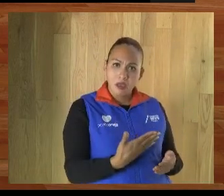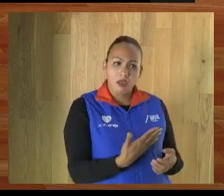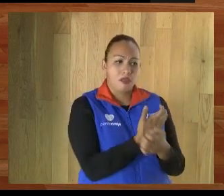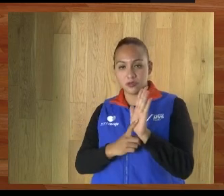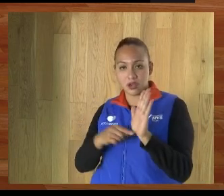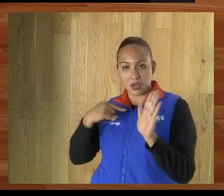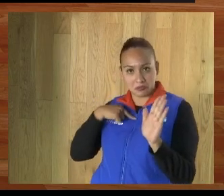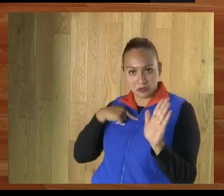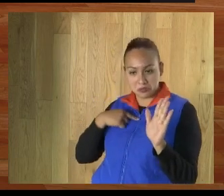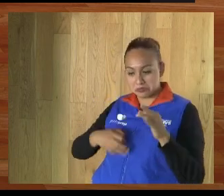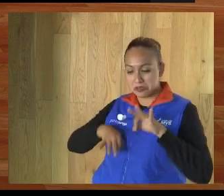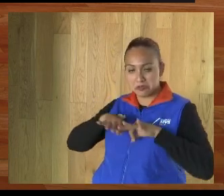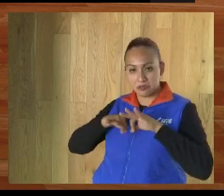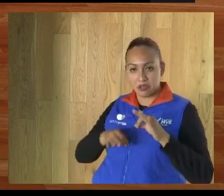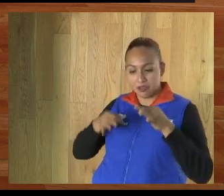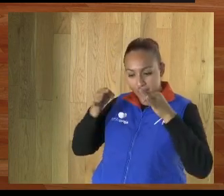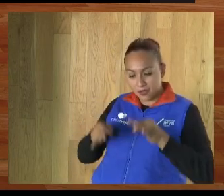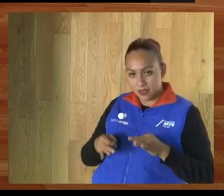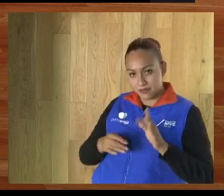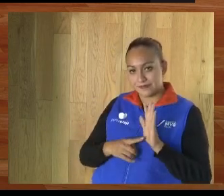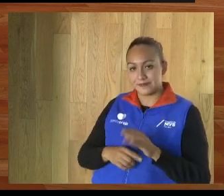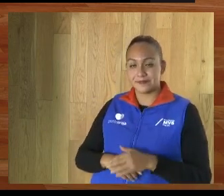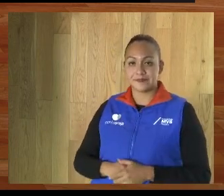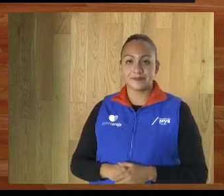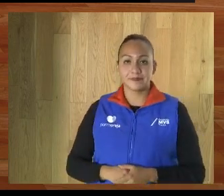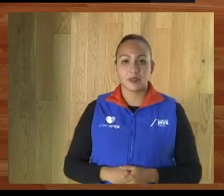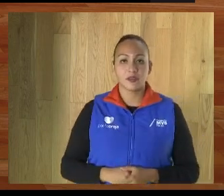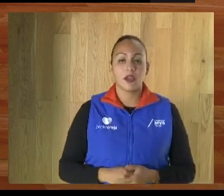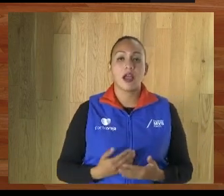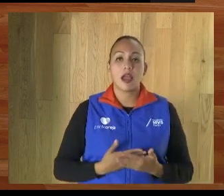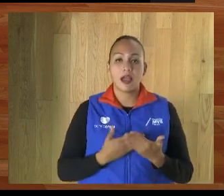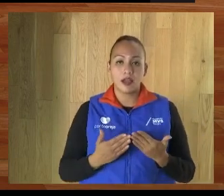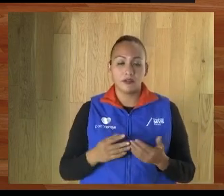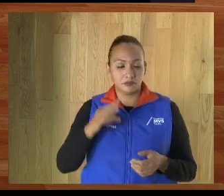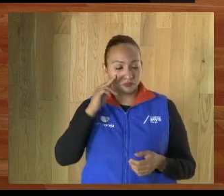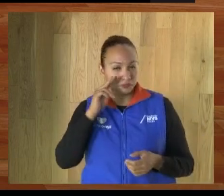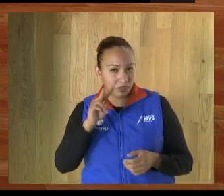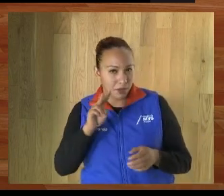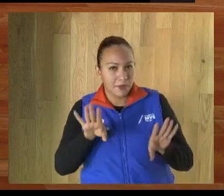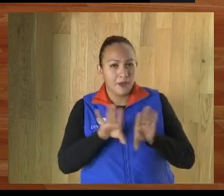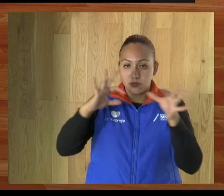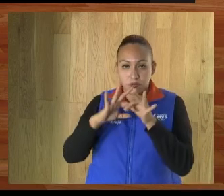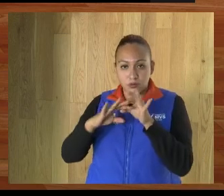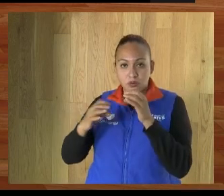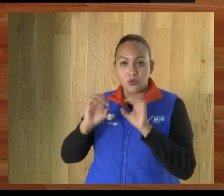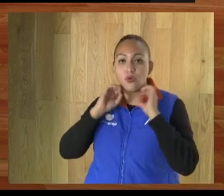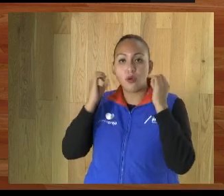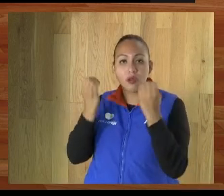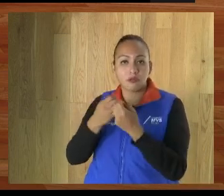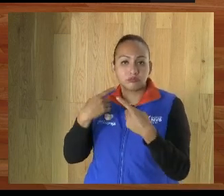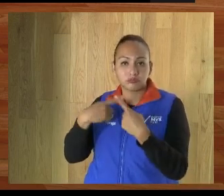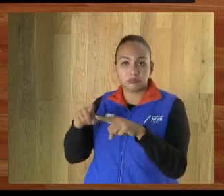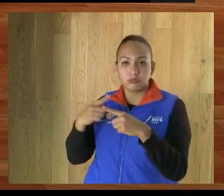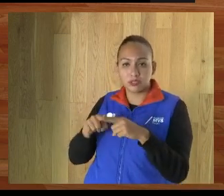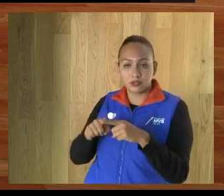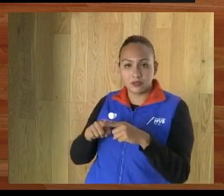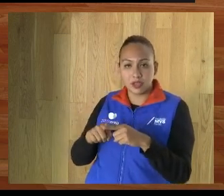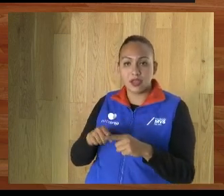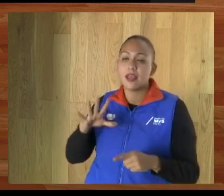propósito de las organizaciones apoyado en valores, porque lo que sí que tenemos muy claro hoy en día es que una reputación